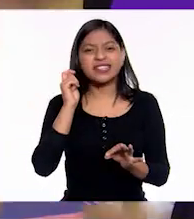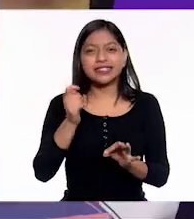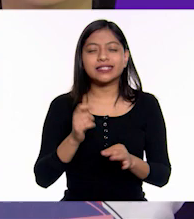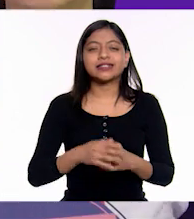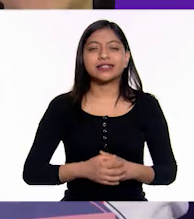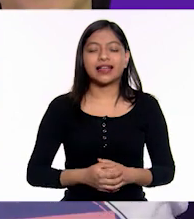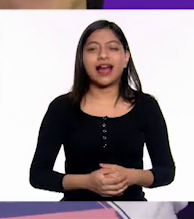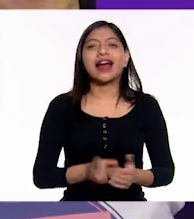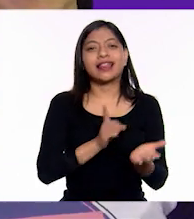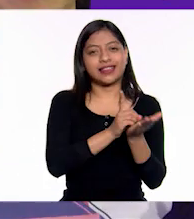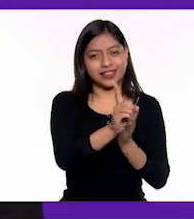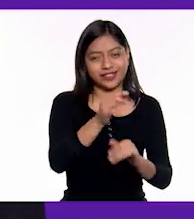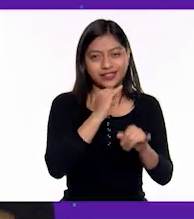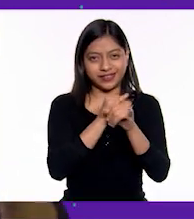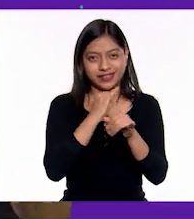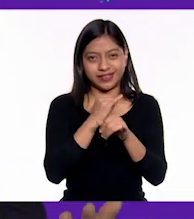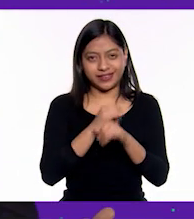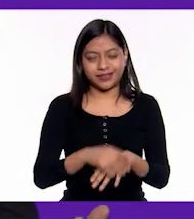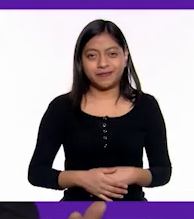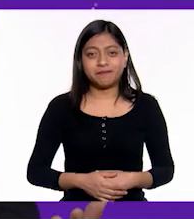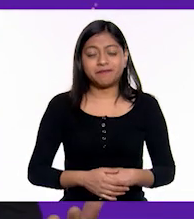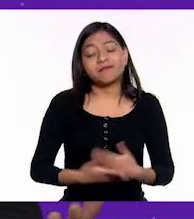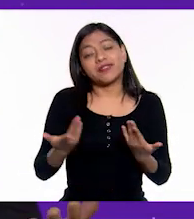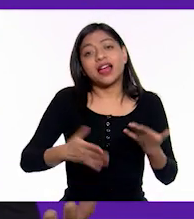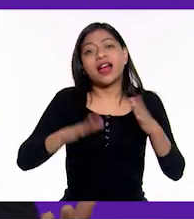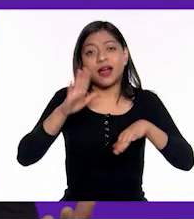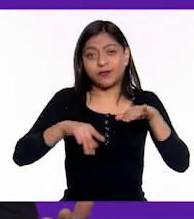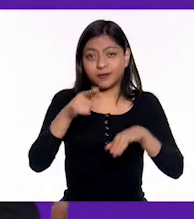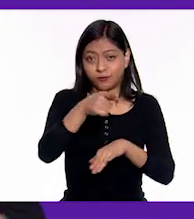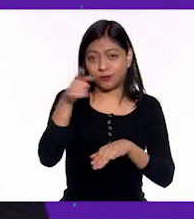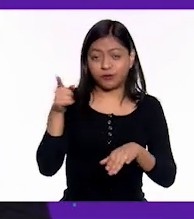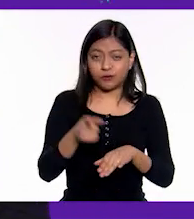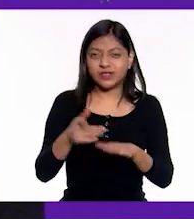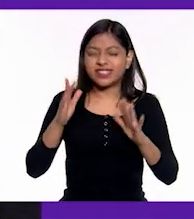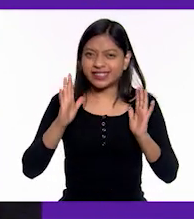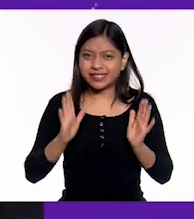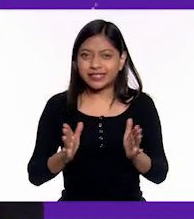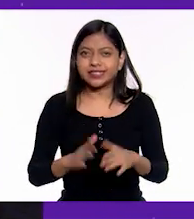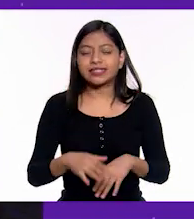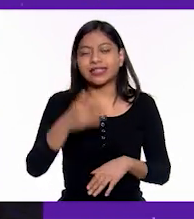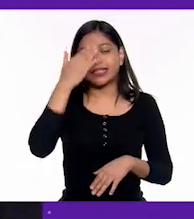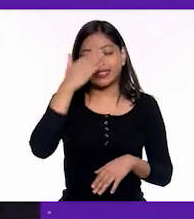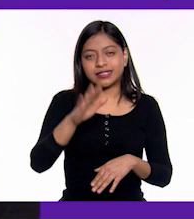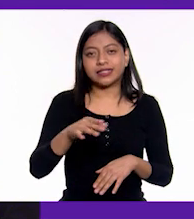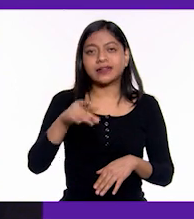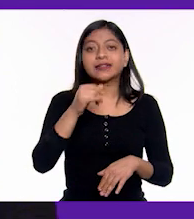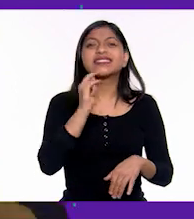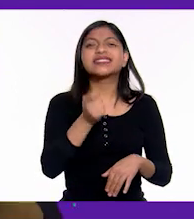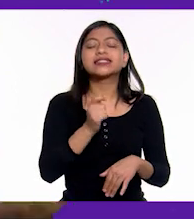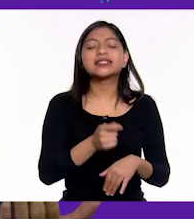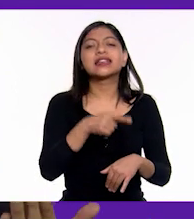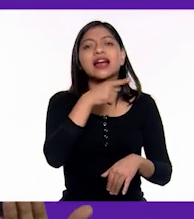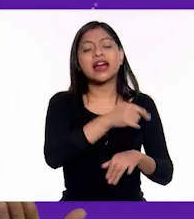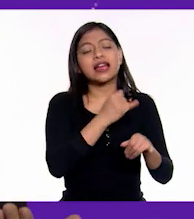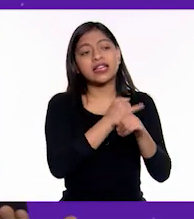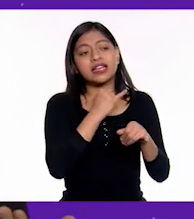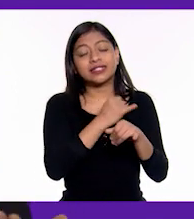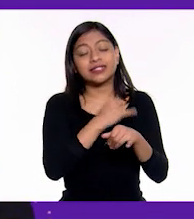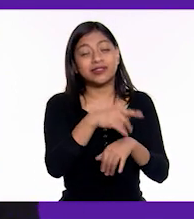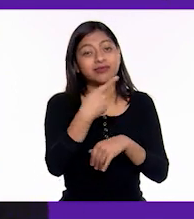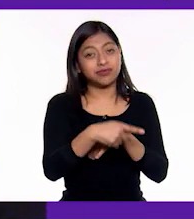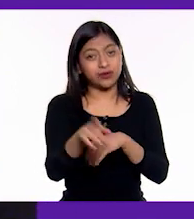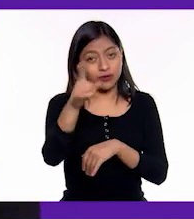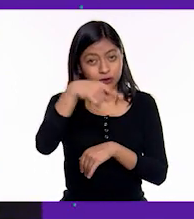los ciberderechos. En otras ocasiones ya hemos platicado sobre los peligros que existen en la red y de cómo debemos